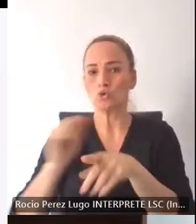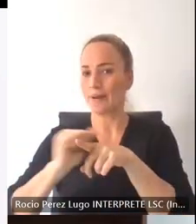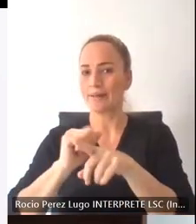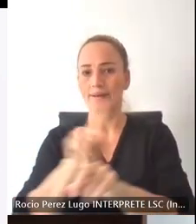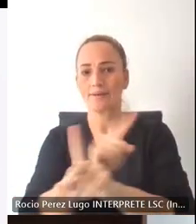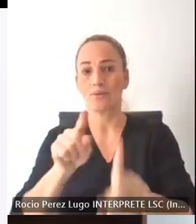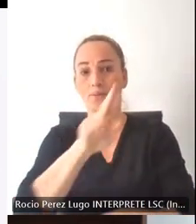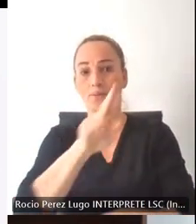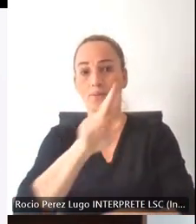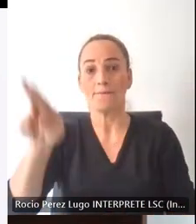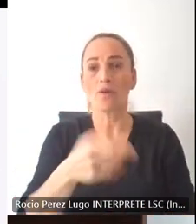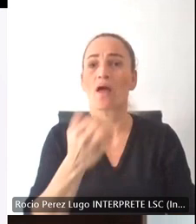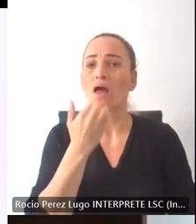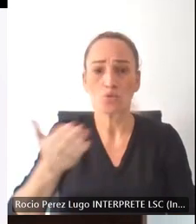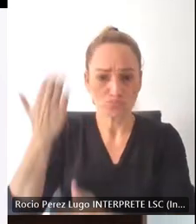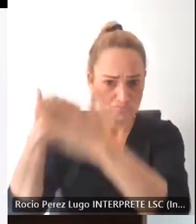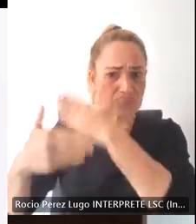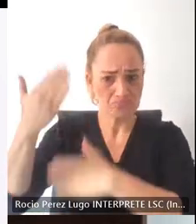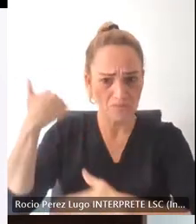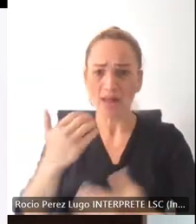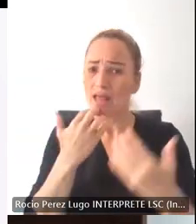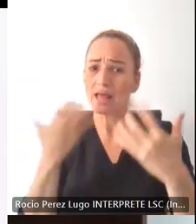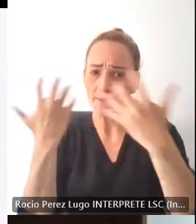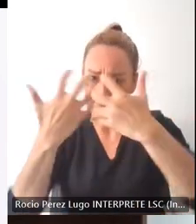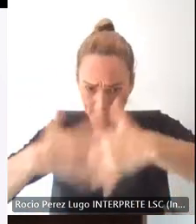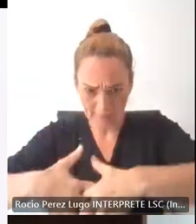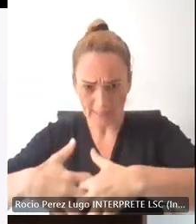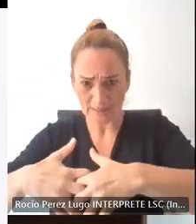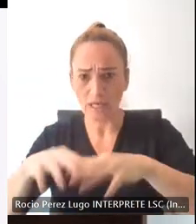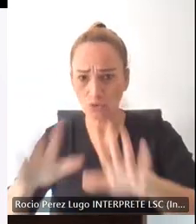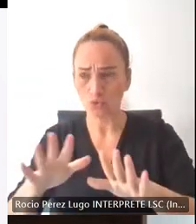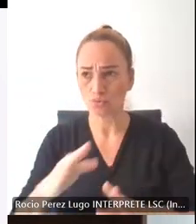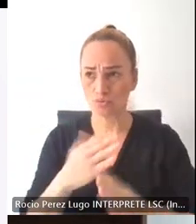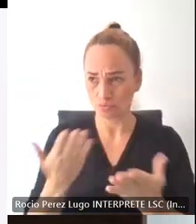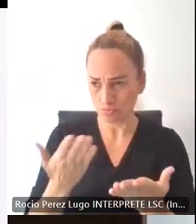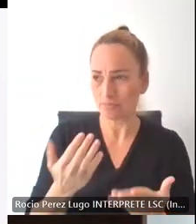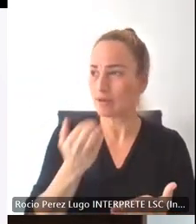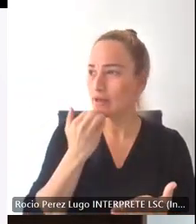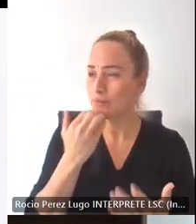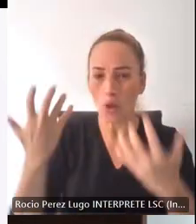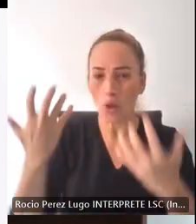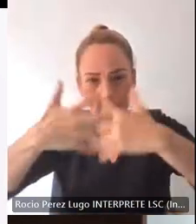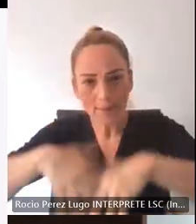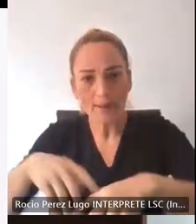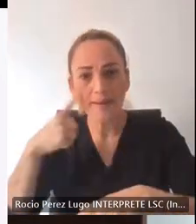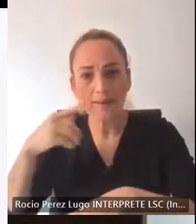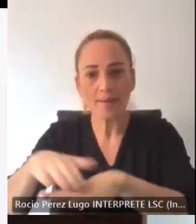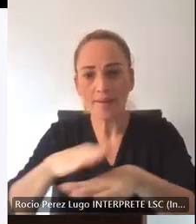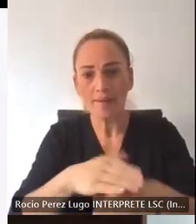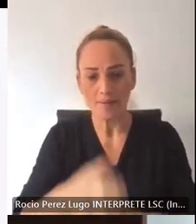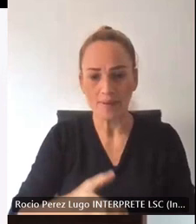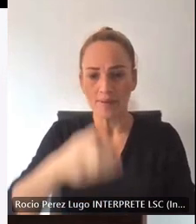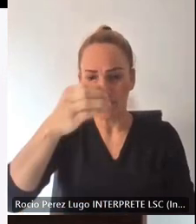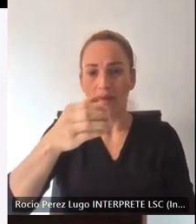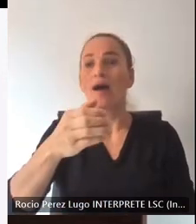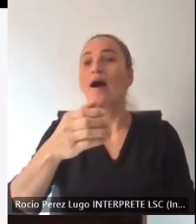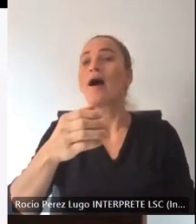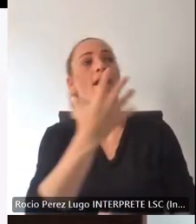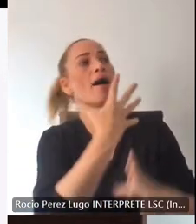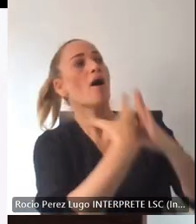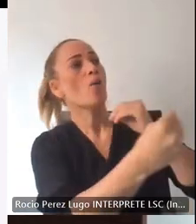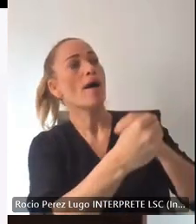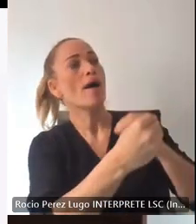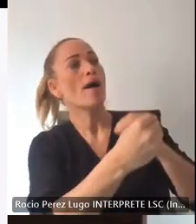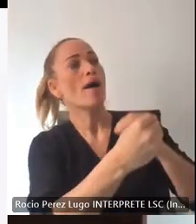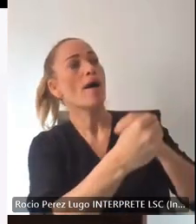hacer. Ya no es como antes que a veces las empresas para asegurar de pronto de que la empresa les recargaba el extintor, se iban al parque y lo descargaban. Esto